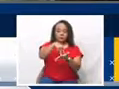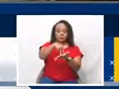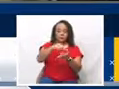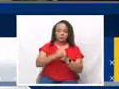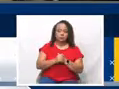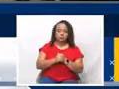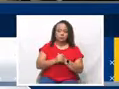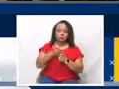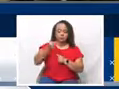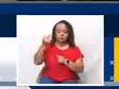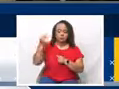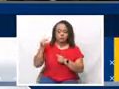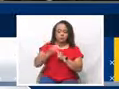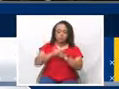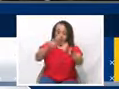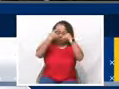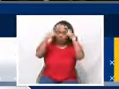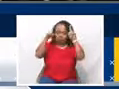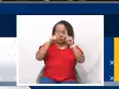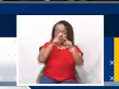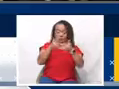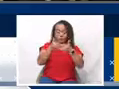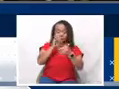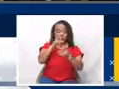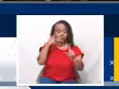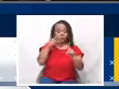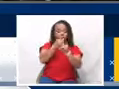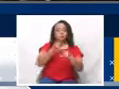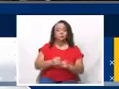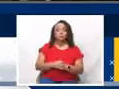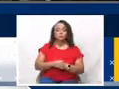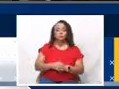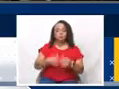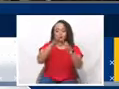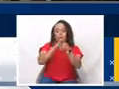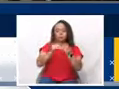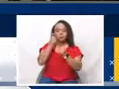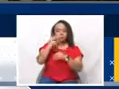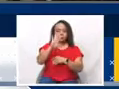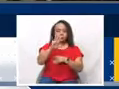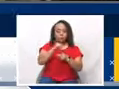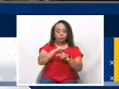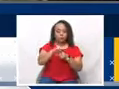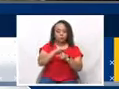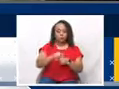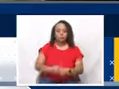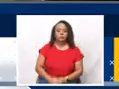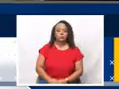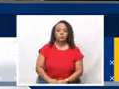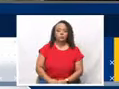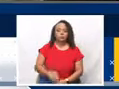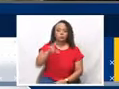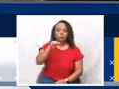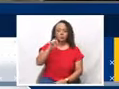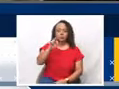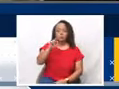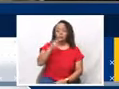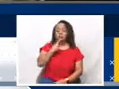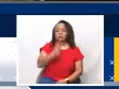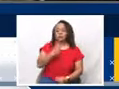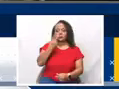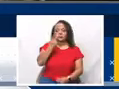una historia destinada al éxito desde antes de su accidente, contada por su propio entrenador. Entonces Neri me decía, mira, Champ, está este